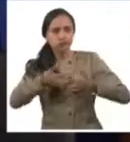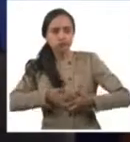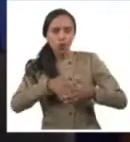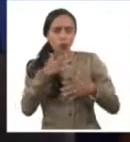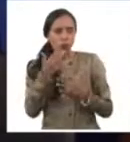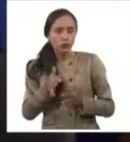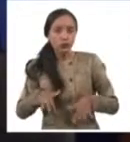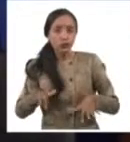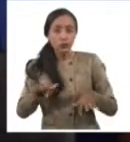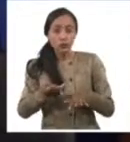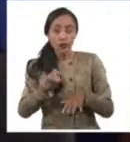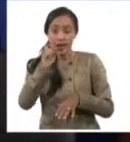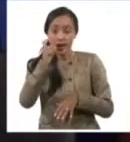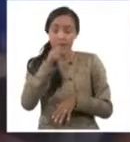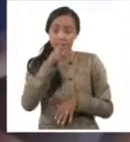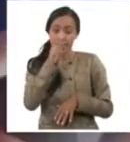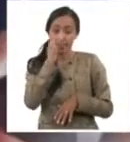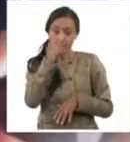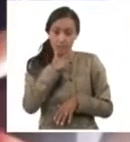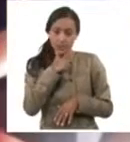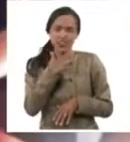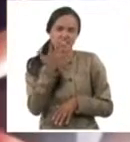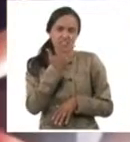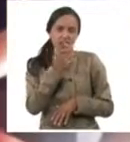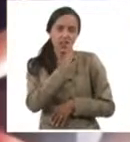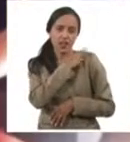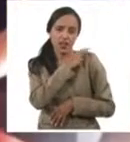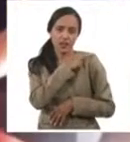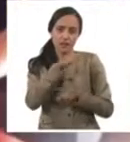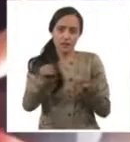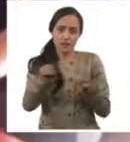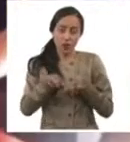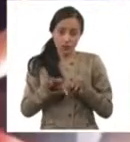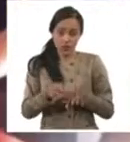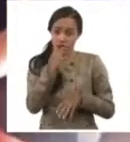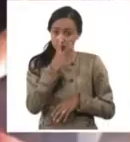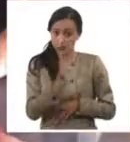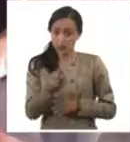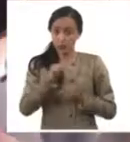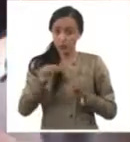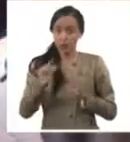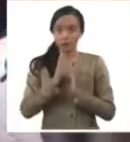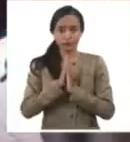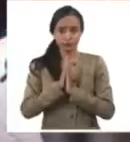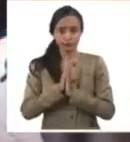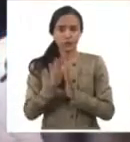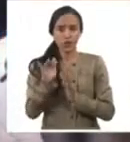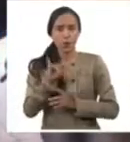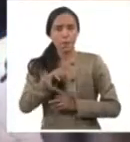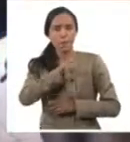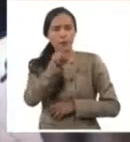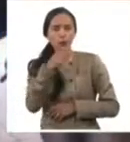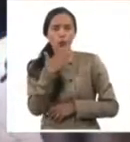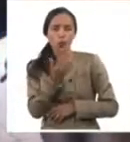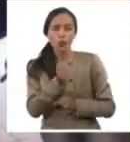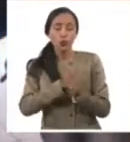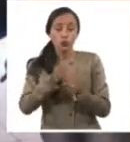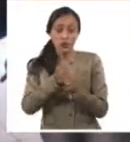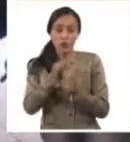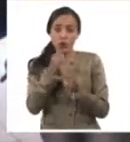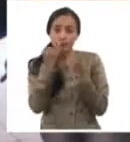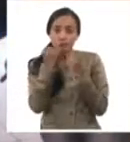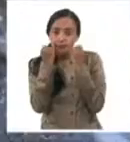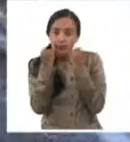su parte, Caridad Diego Bello, jefa de la Oficina de Atención a los Asuntos Religiosos, se interesó por la aplicación de la ciencia y el funcionamiento